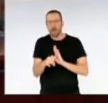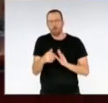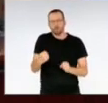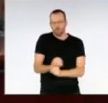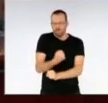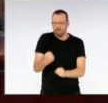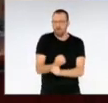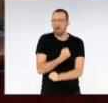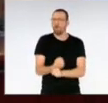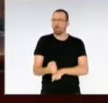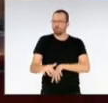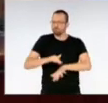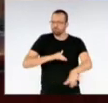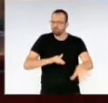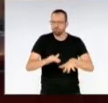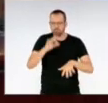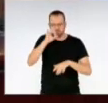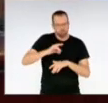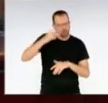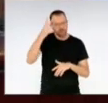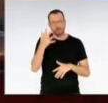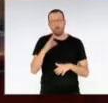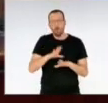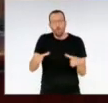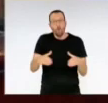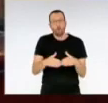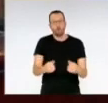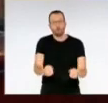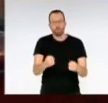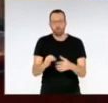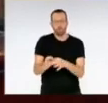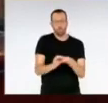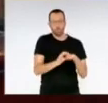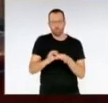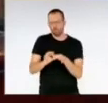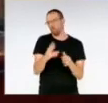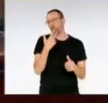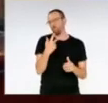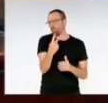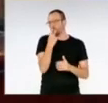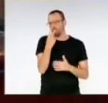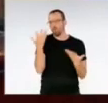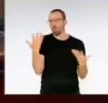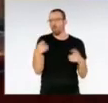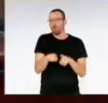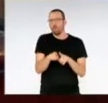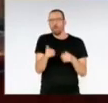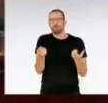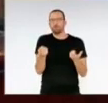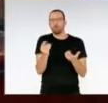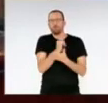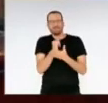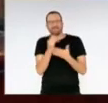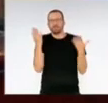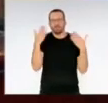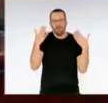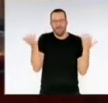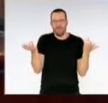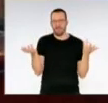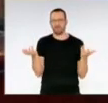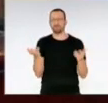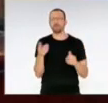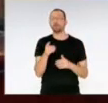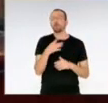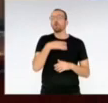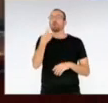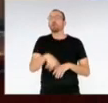trabajadores, proactivos, es un partido sólido, un partido unido, un partido que no tiene fisuras y que podemos hacer mejor o peor las cosas,